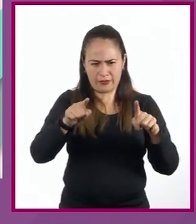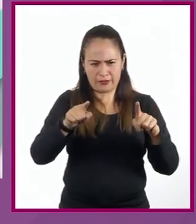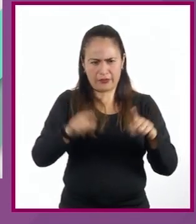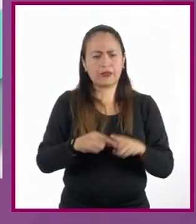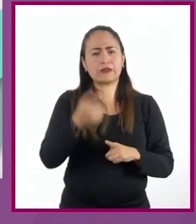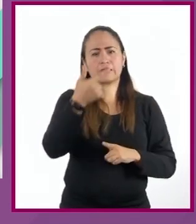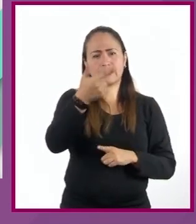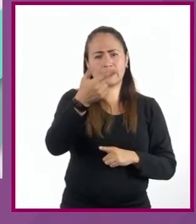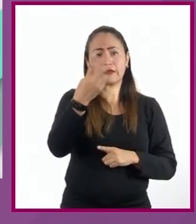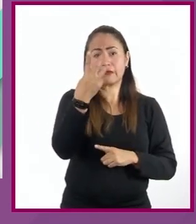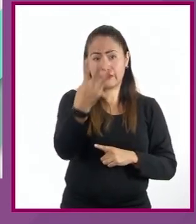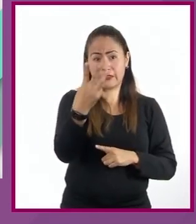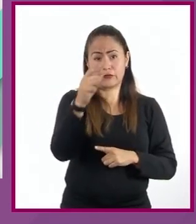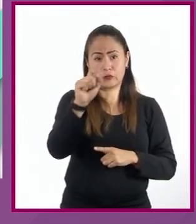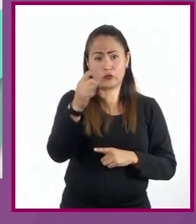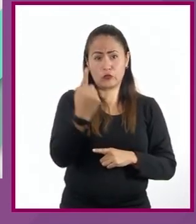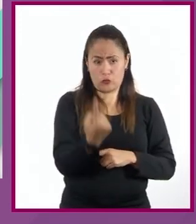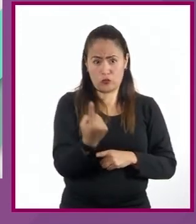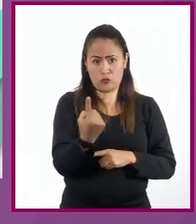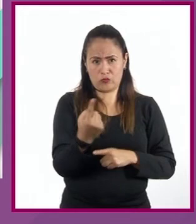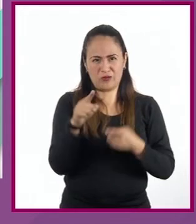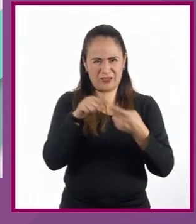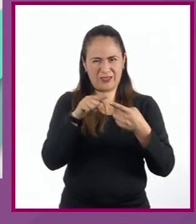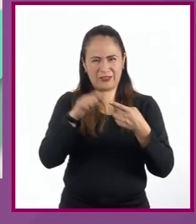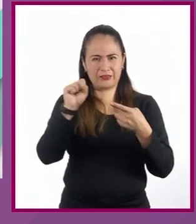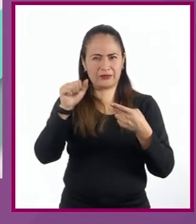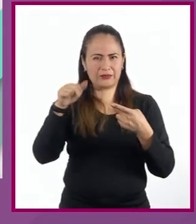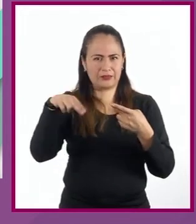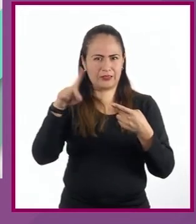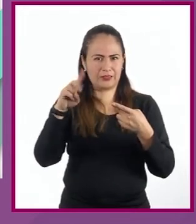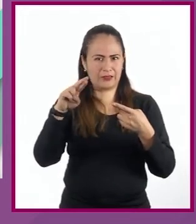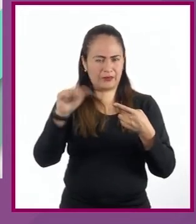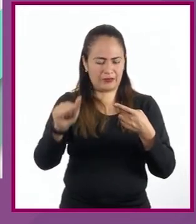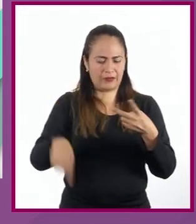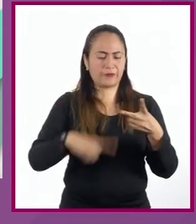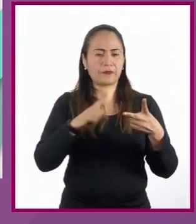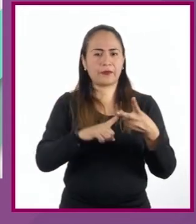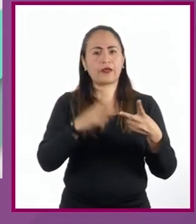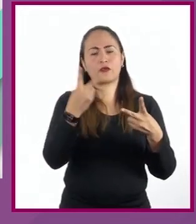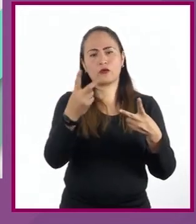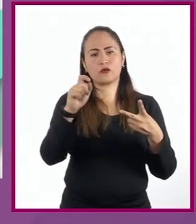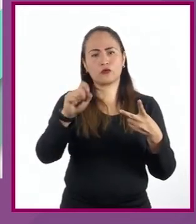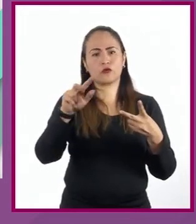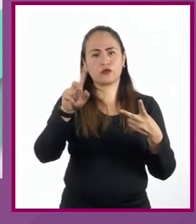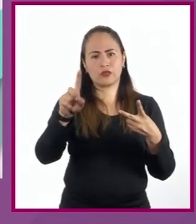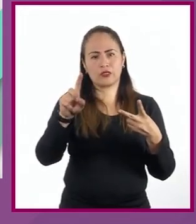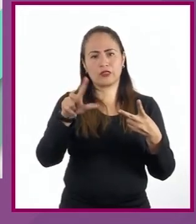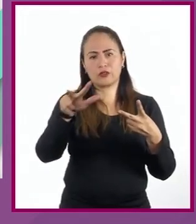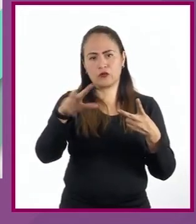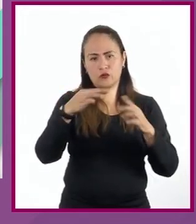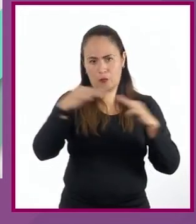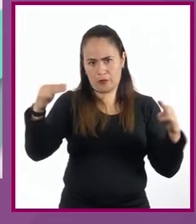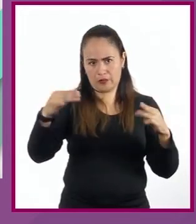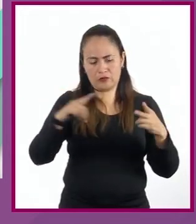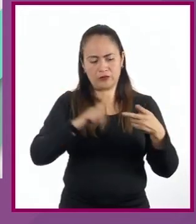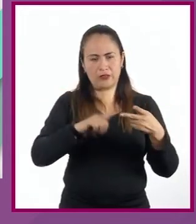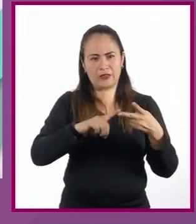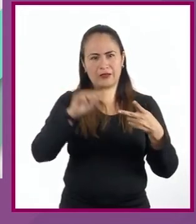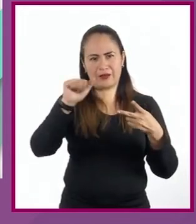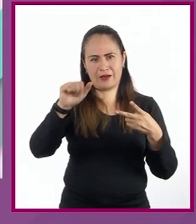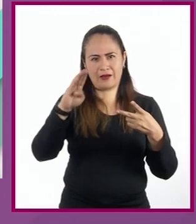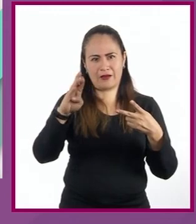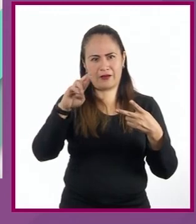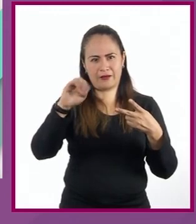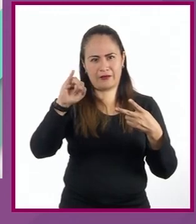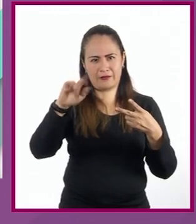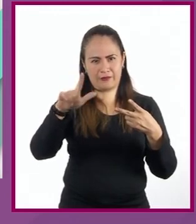3.1 metros, que es la medida de la cuerda de Sandra, y 2.38 metros, que es la longitud de la cuerda